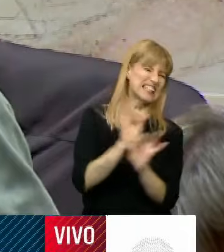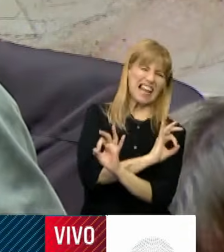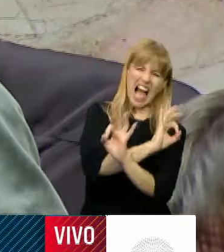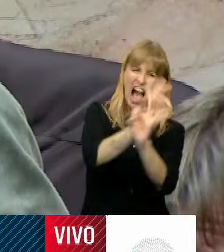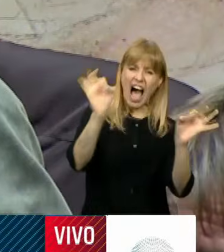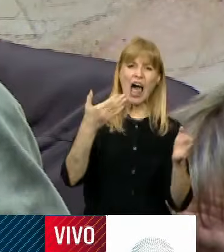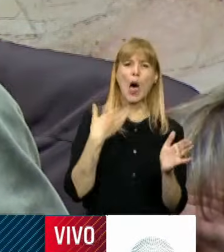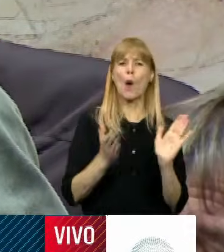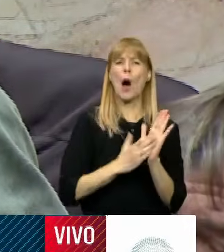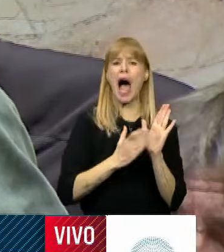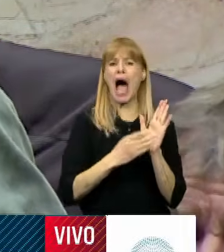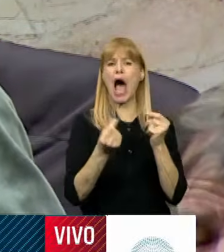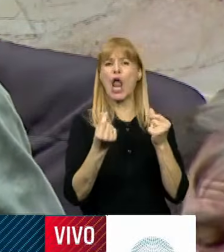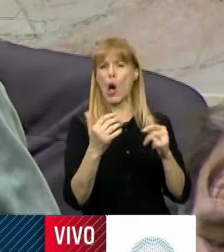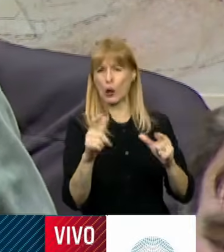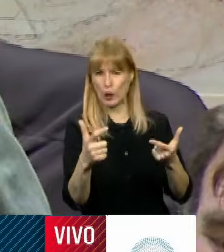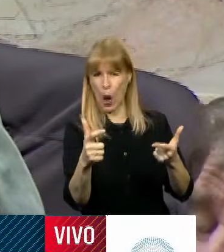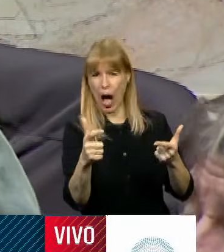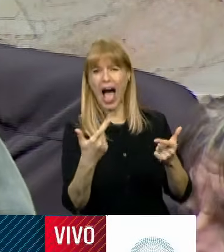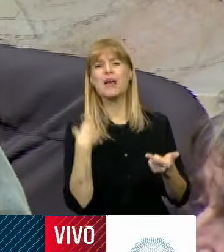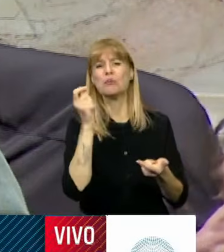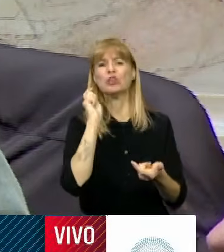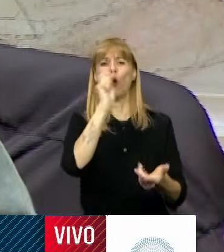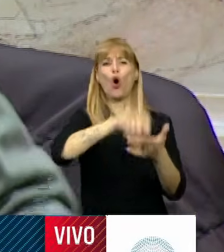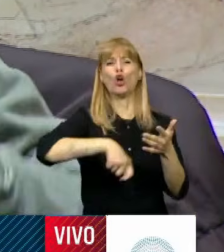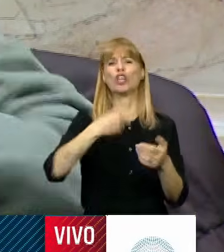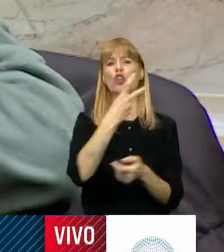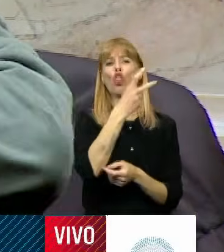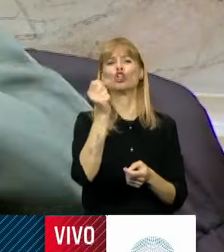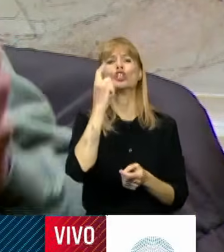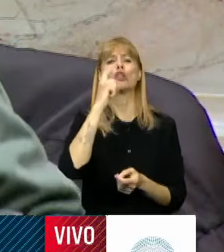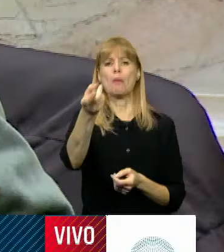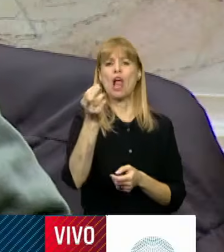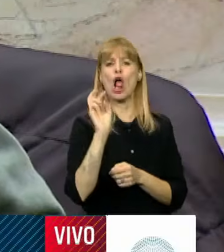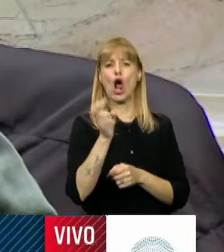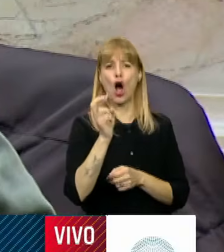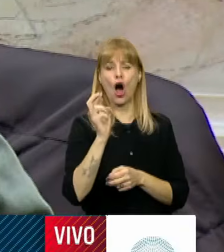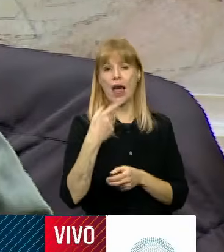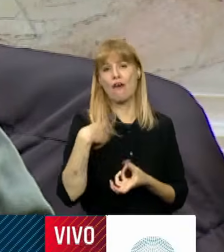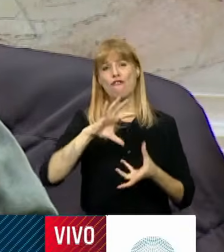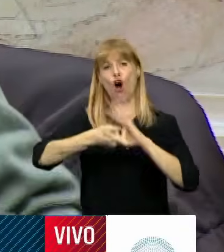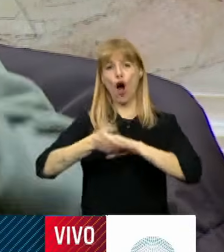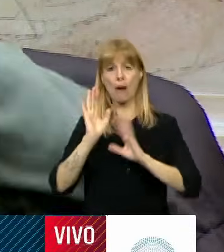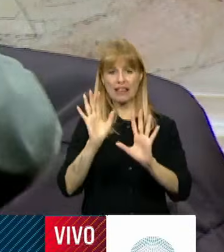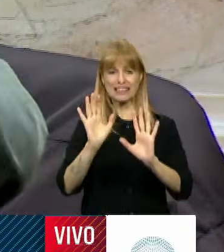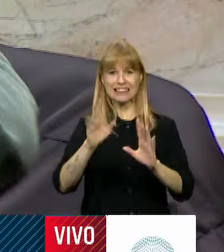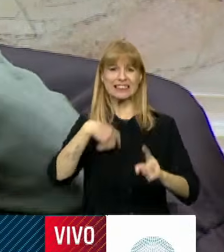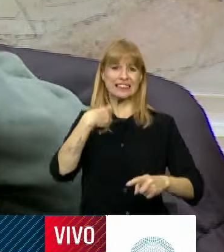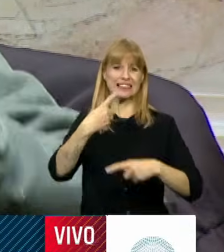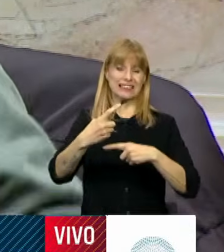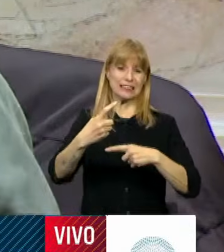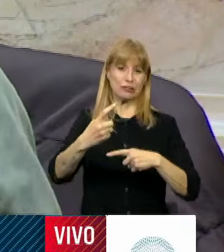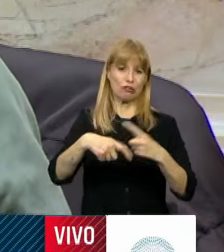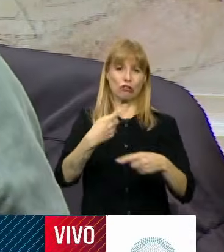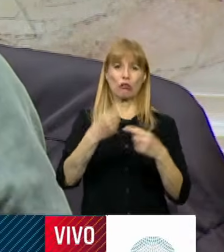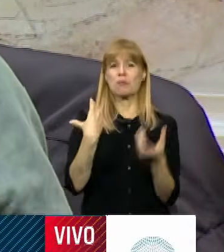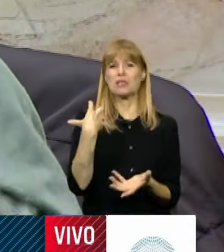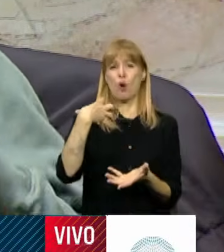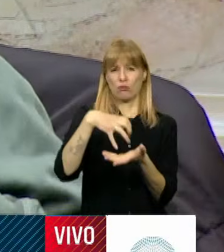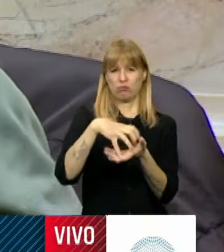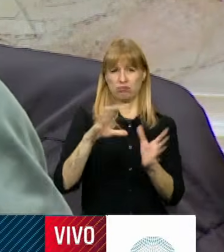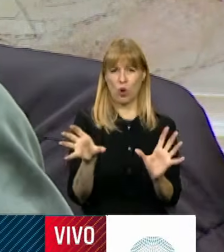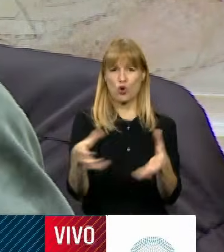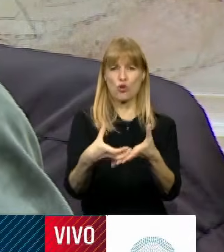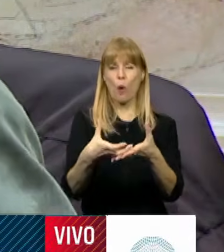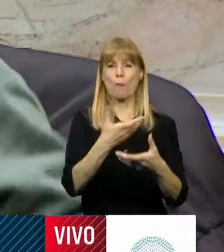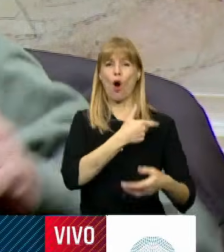pueda validar el contrato que presentó Esper de esos $200.000. Entonces, no es un modus operandi de la camarilla de